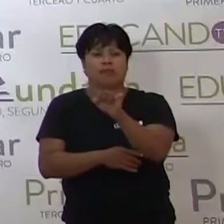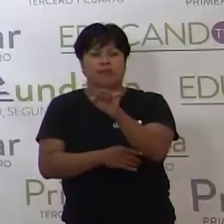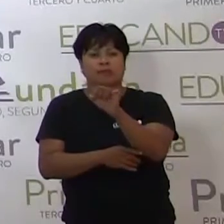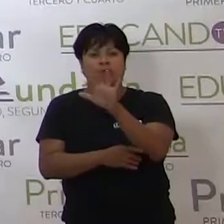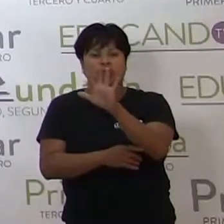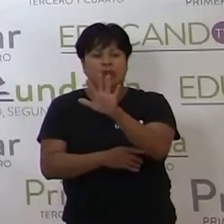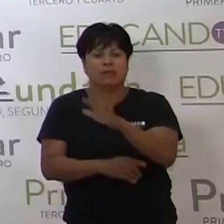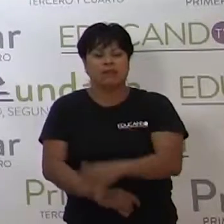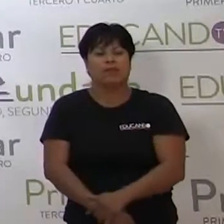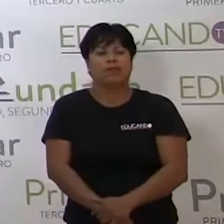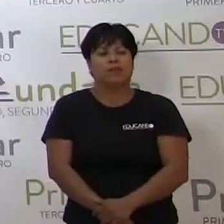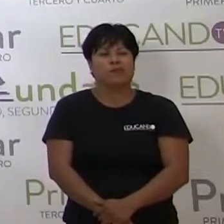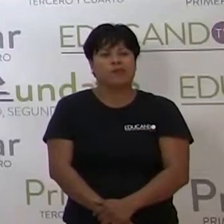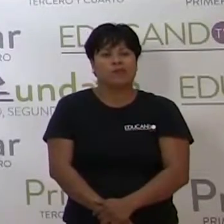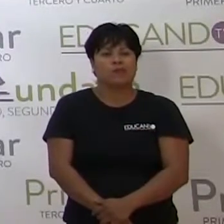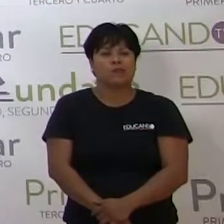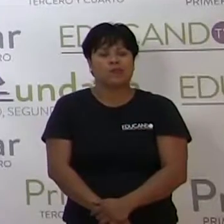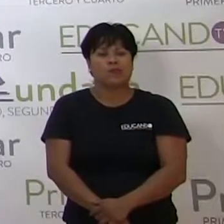0.5.